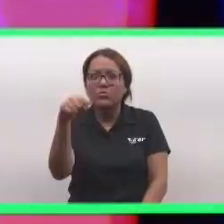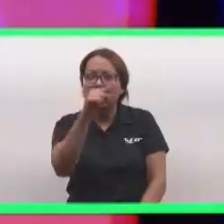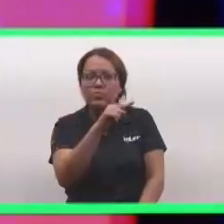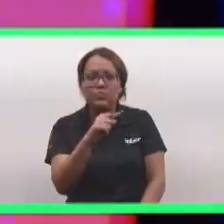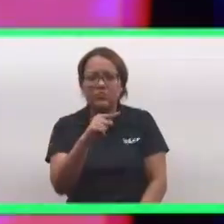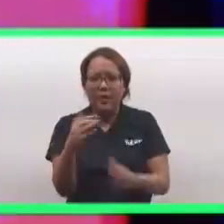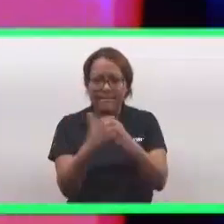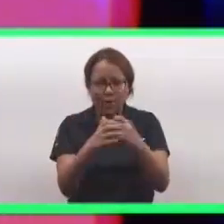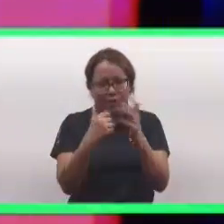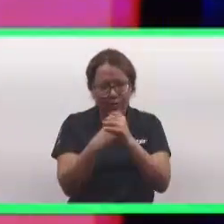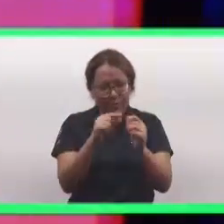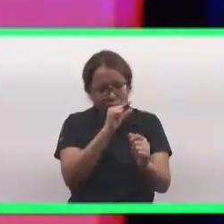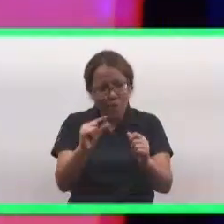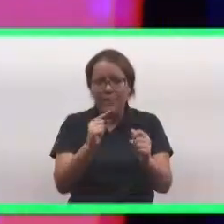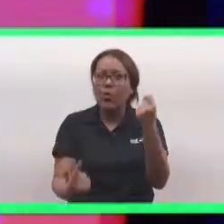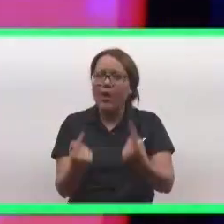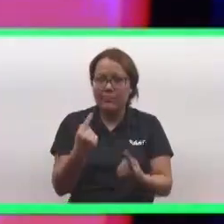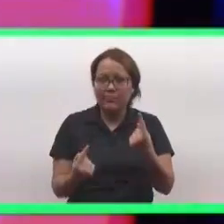poner nombre.